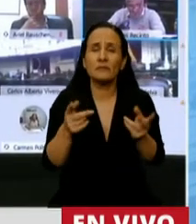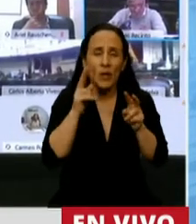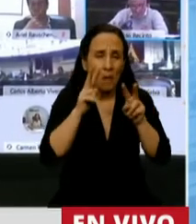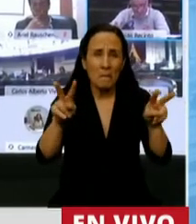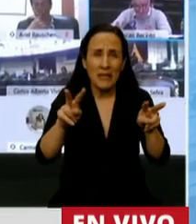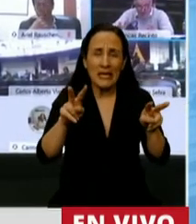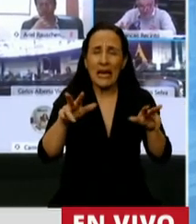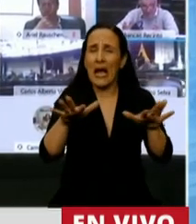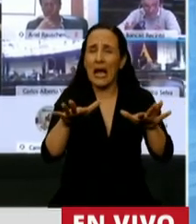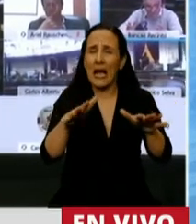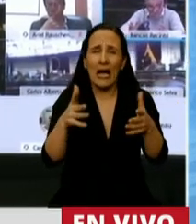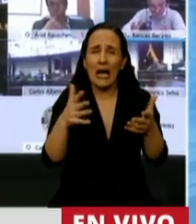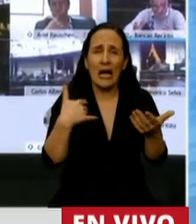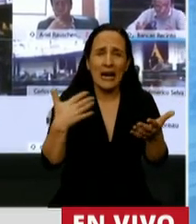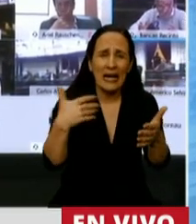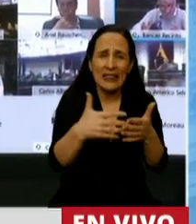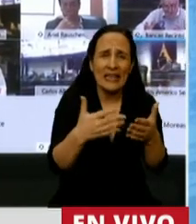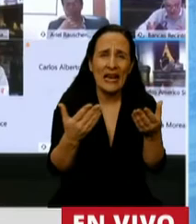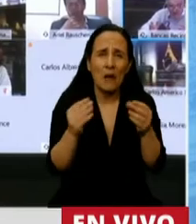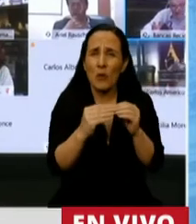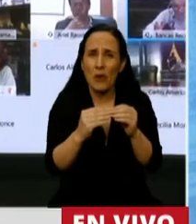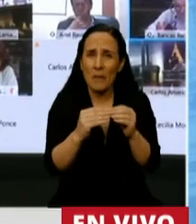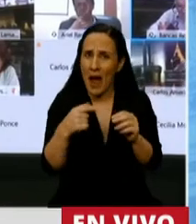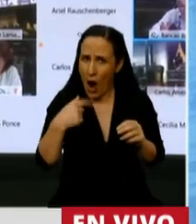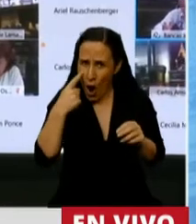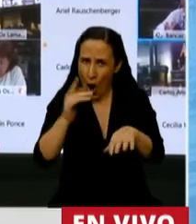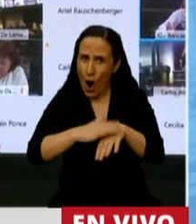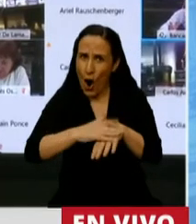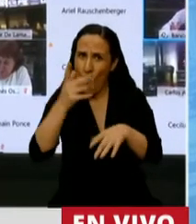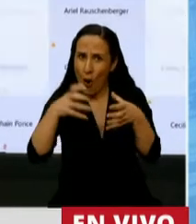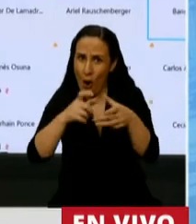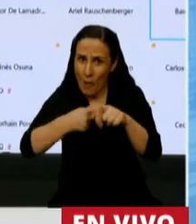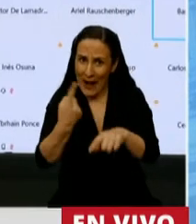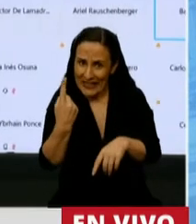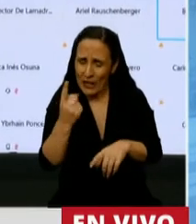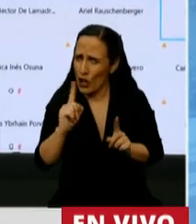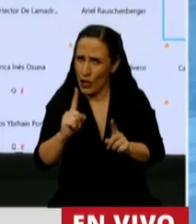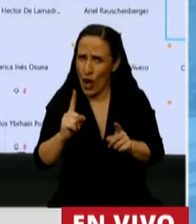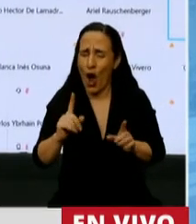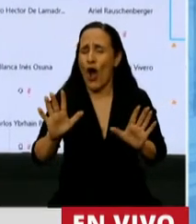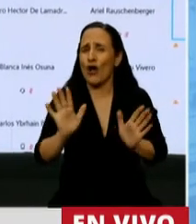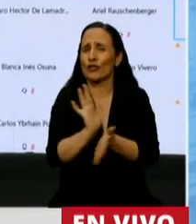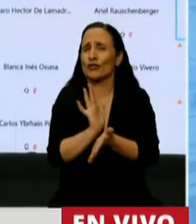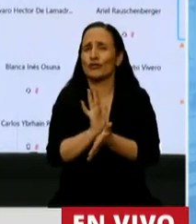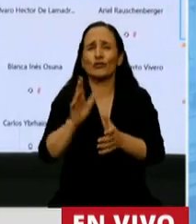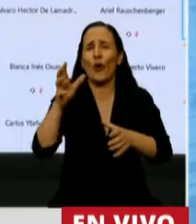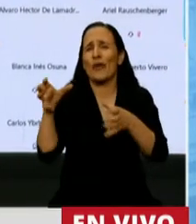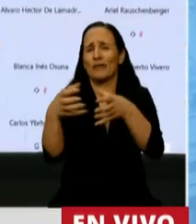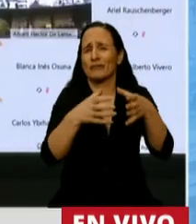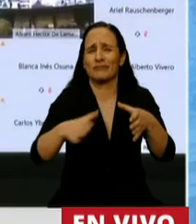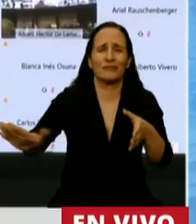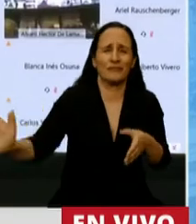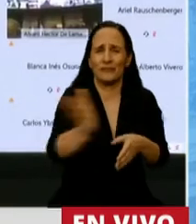se vienen sucediendo repito este no es un problema de un partido político es un problema de la dirigencia política en su conjunto en su